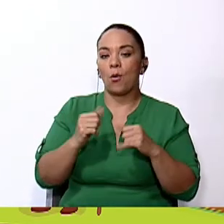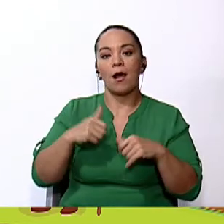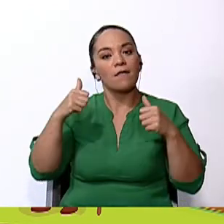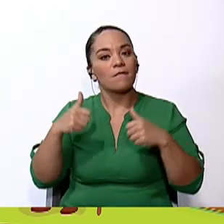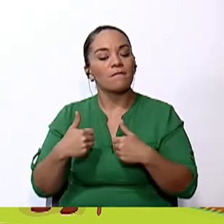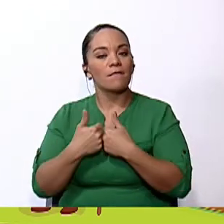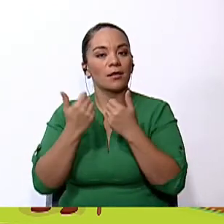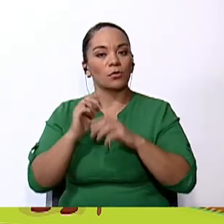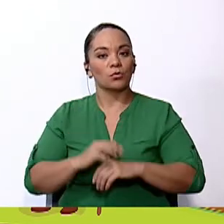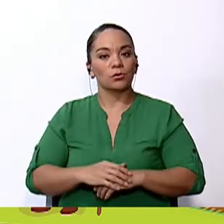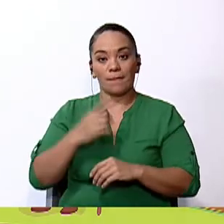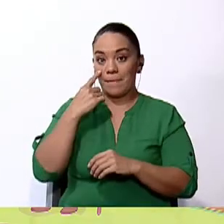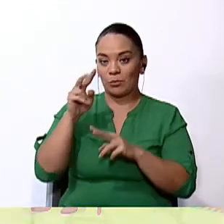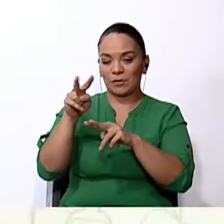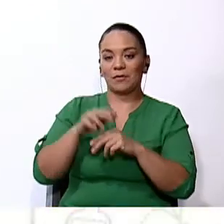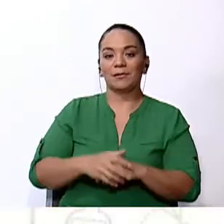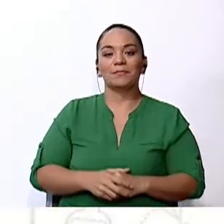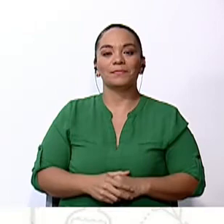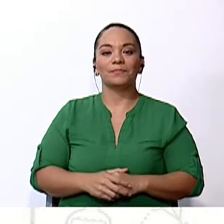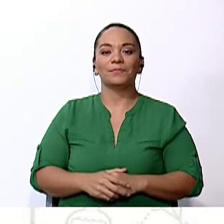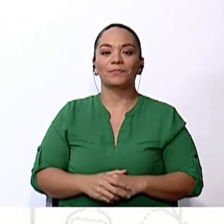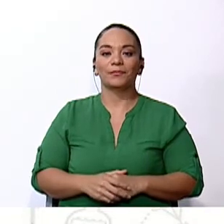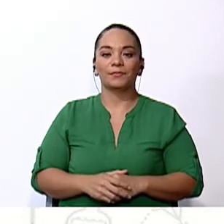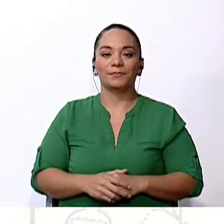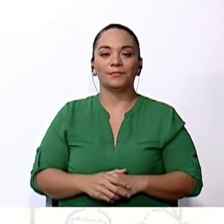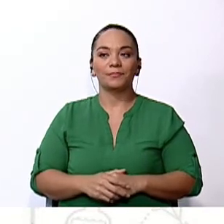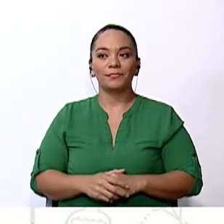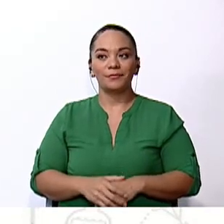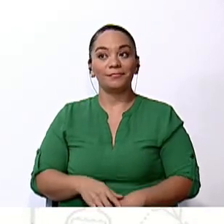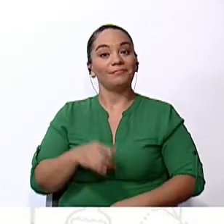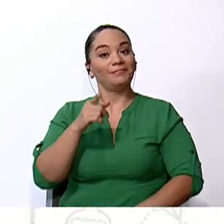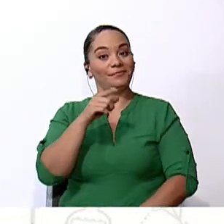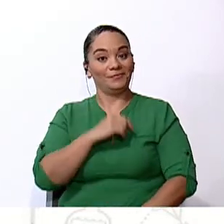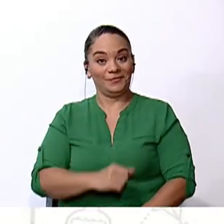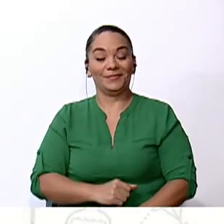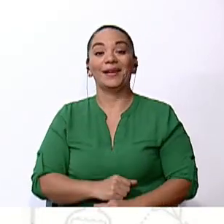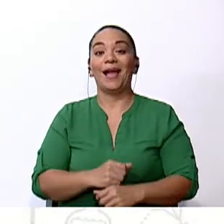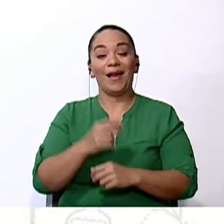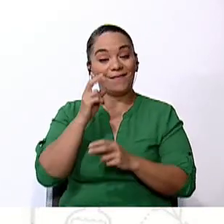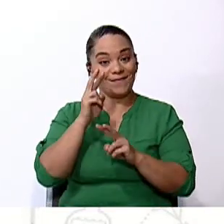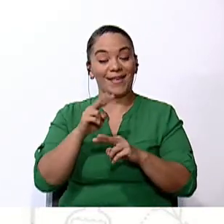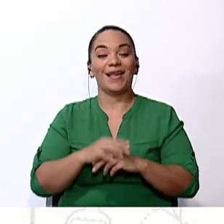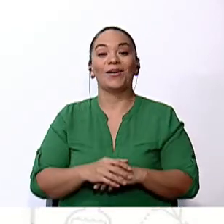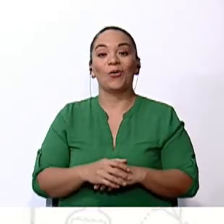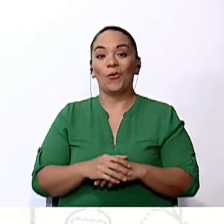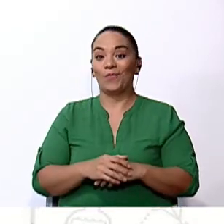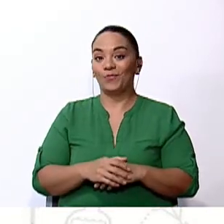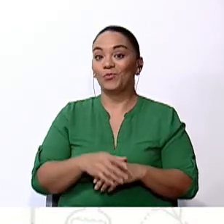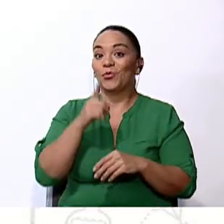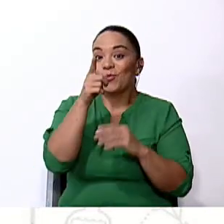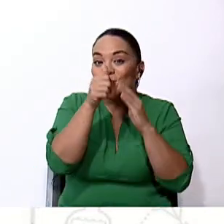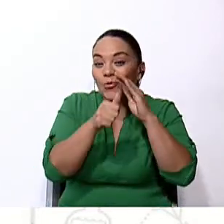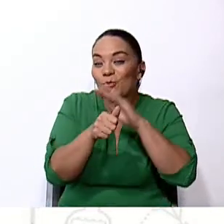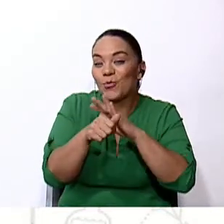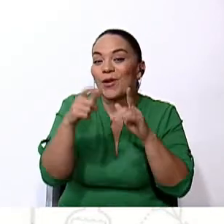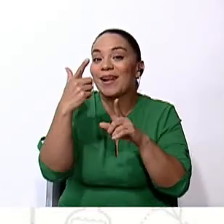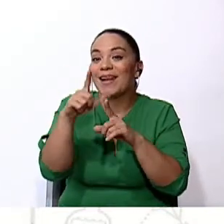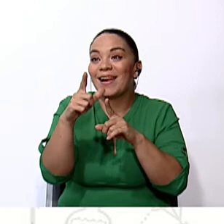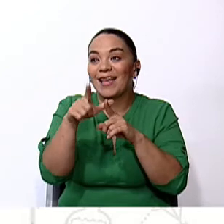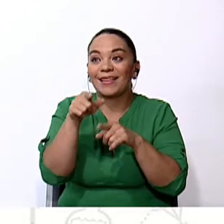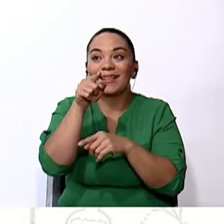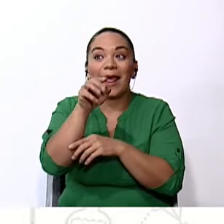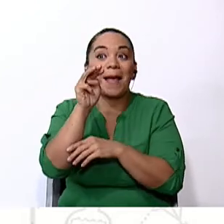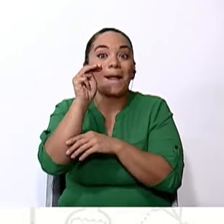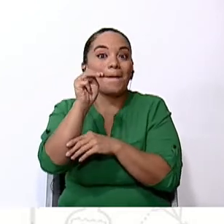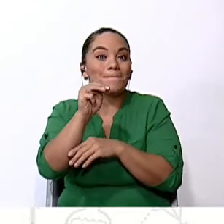que les propongo. Observemos. Ah, les estoy colocando un disfraz. Es la letra M